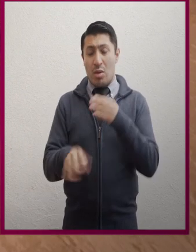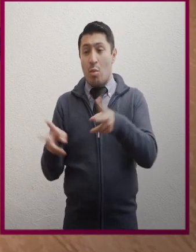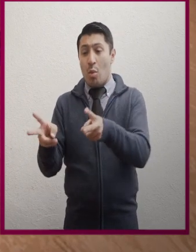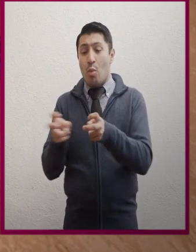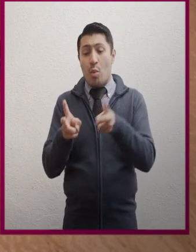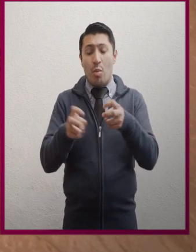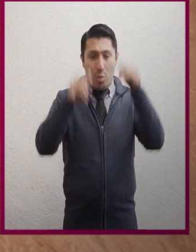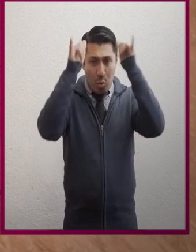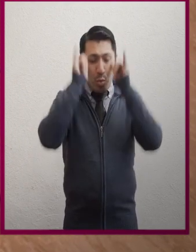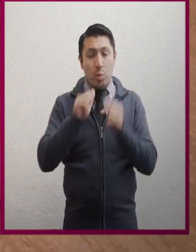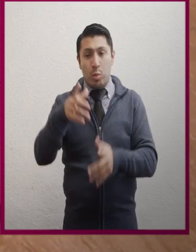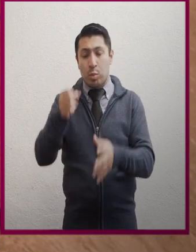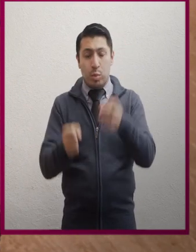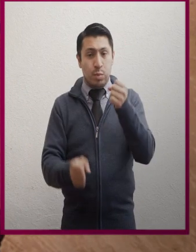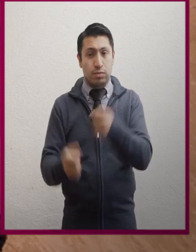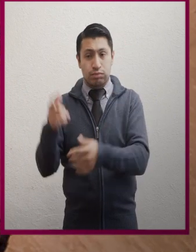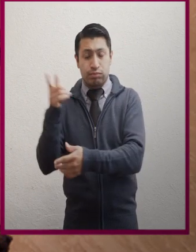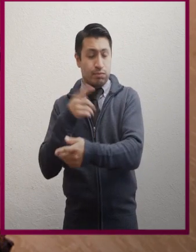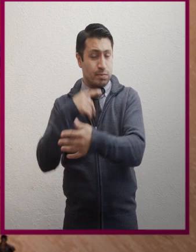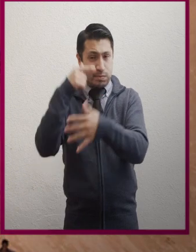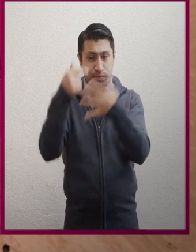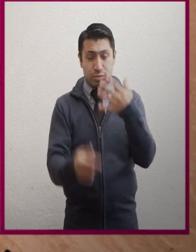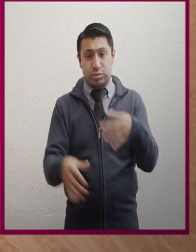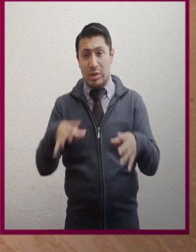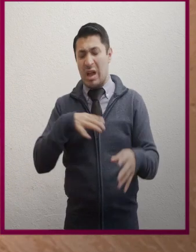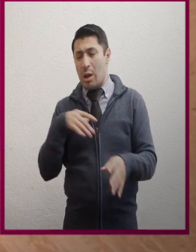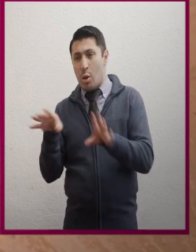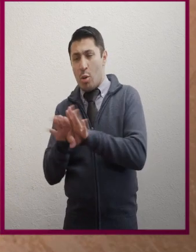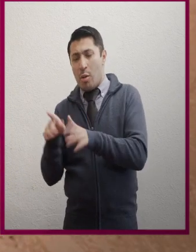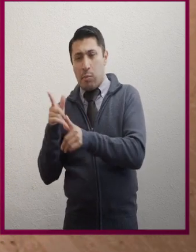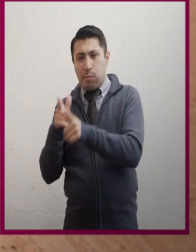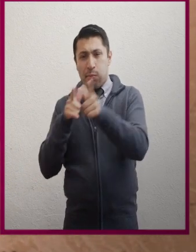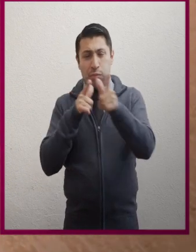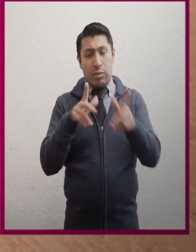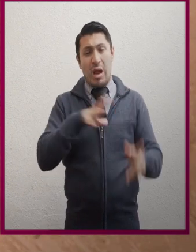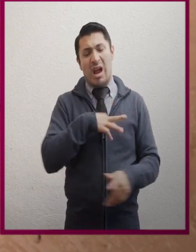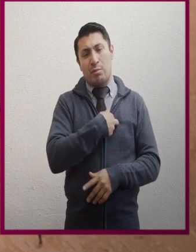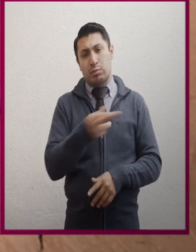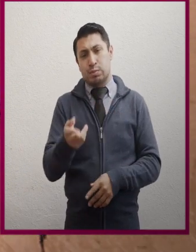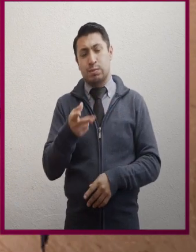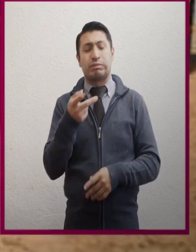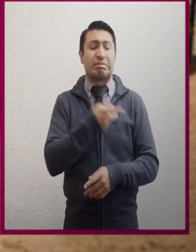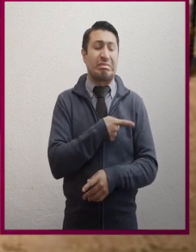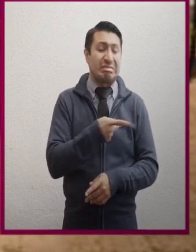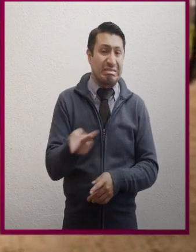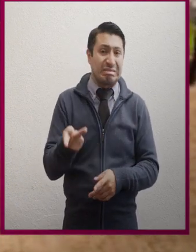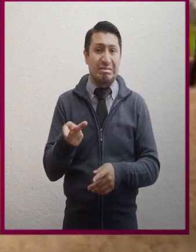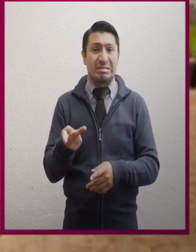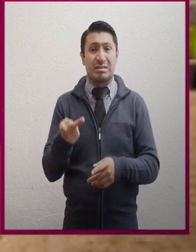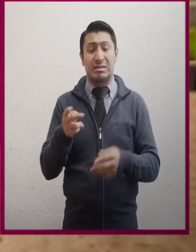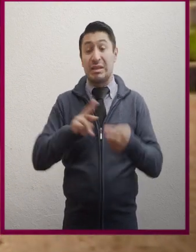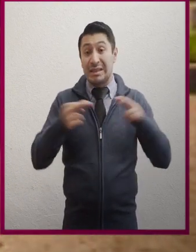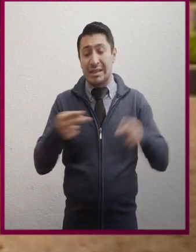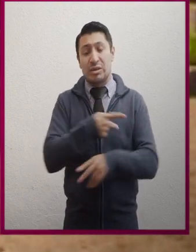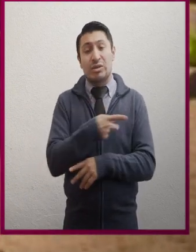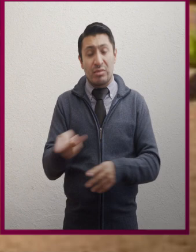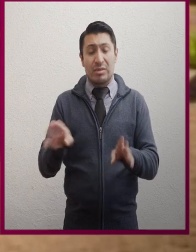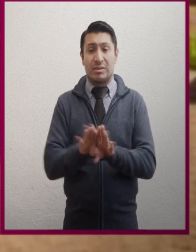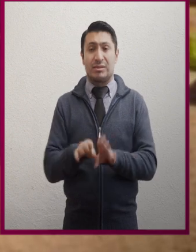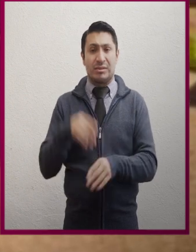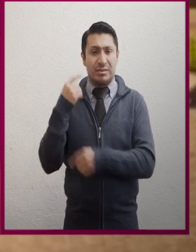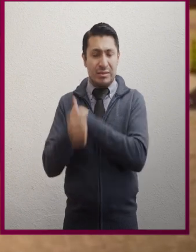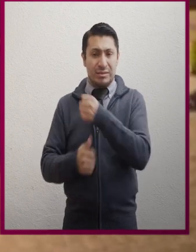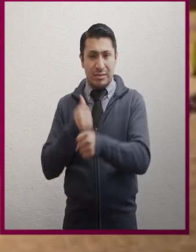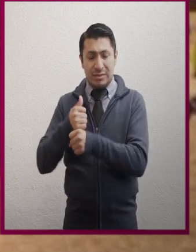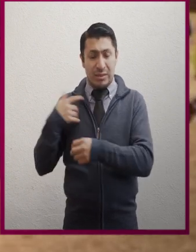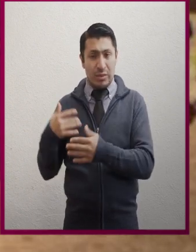van desde el robo de ganado hasta el terrorismo se enfrentan con recursos muy pobres. En los últimos años, en parte